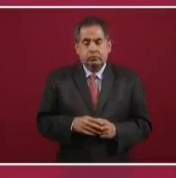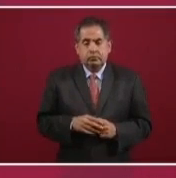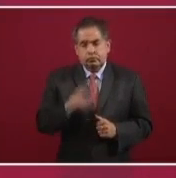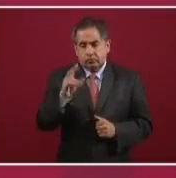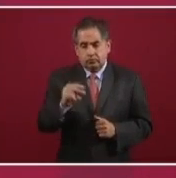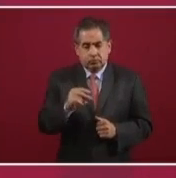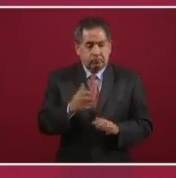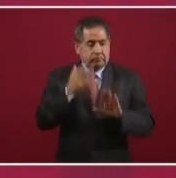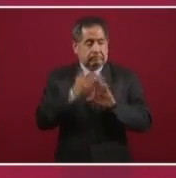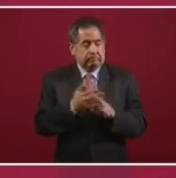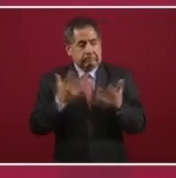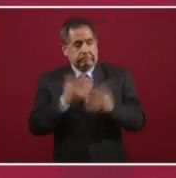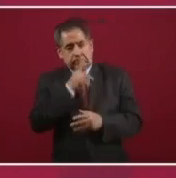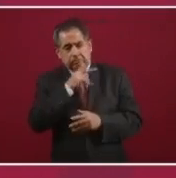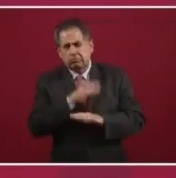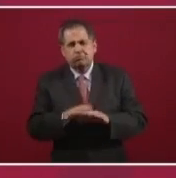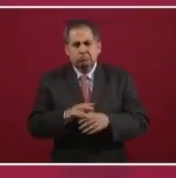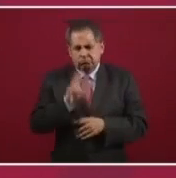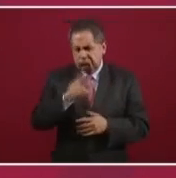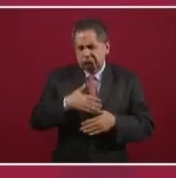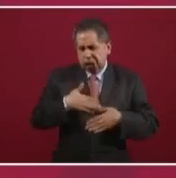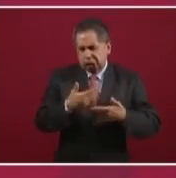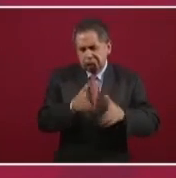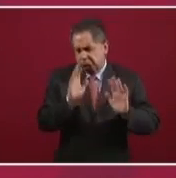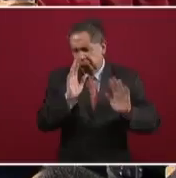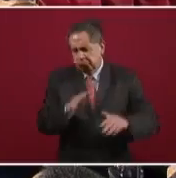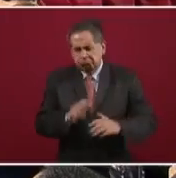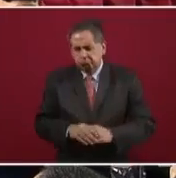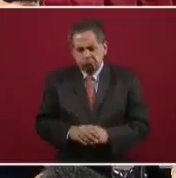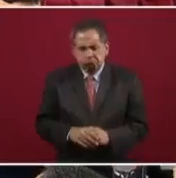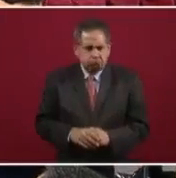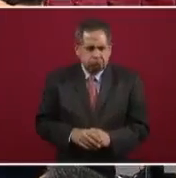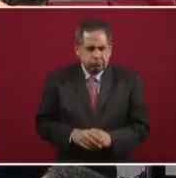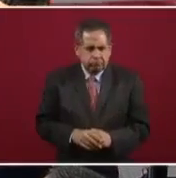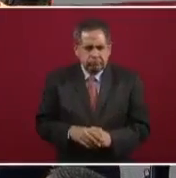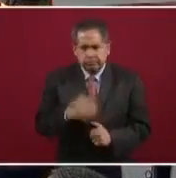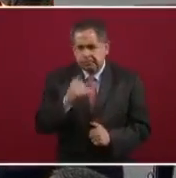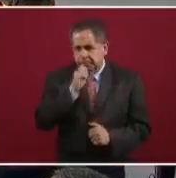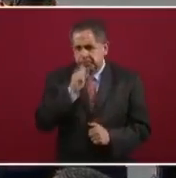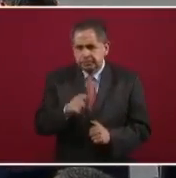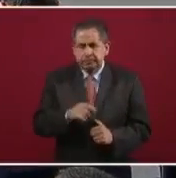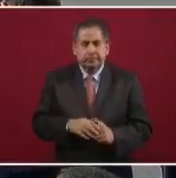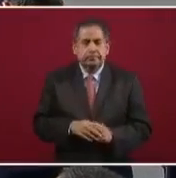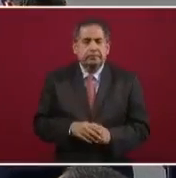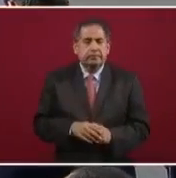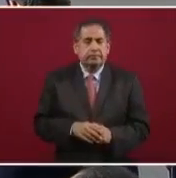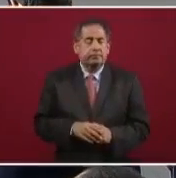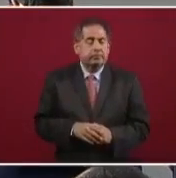nos afecta. Lo digo sinceramente, y